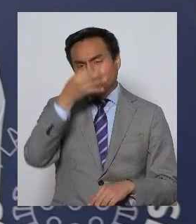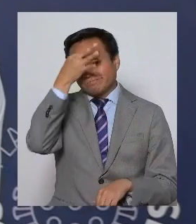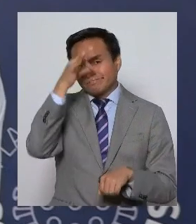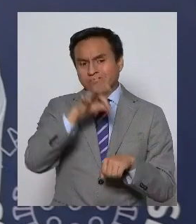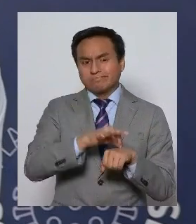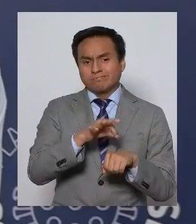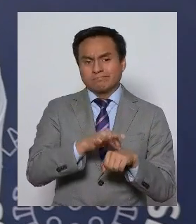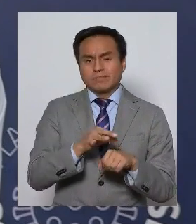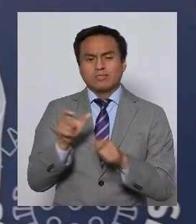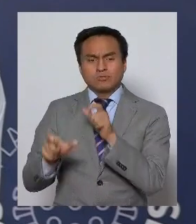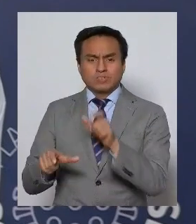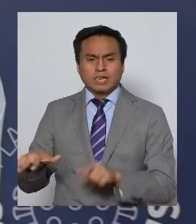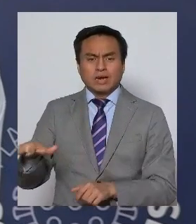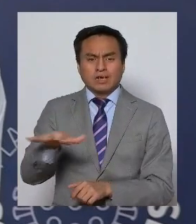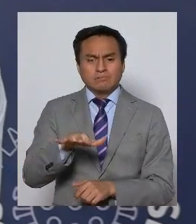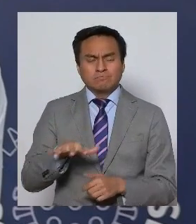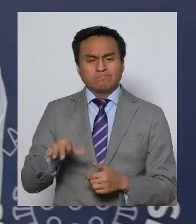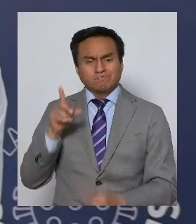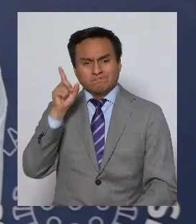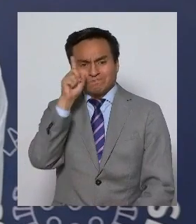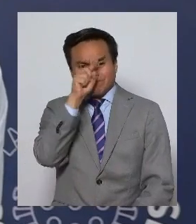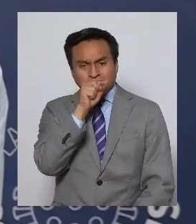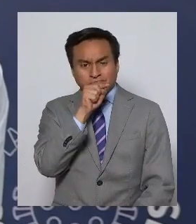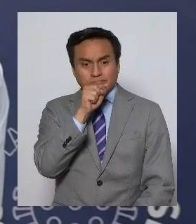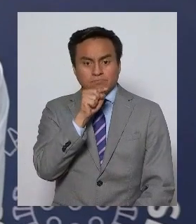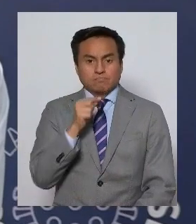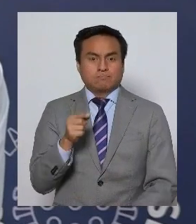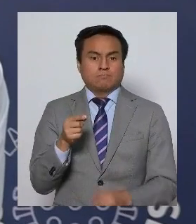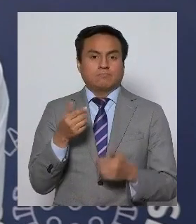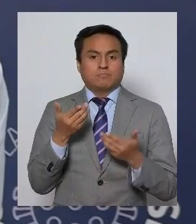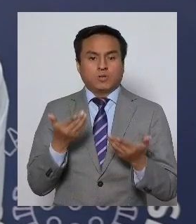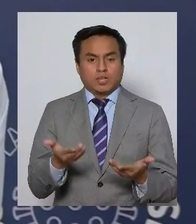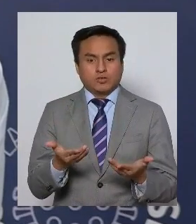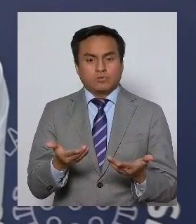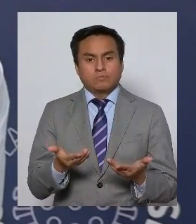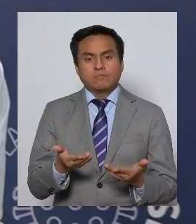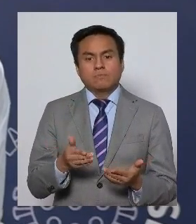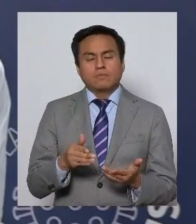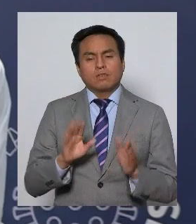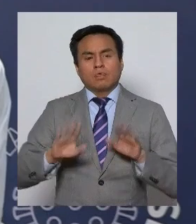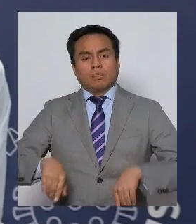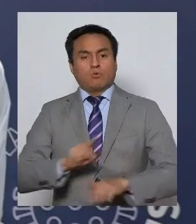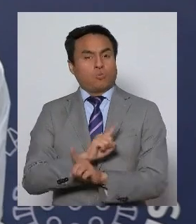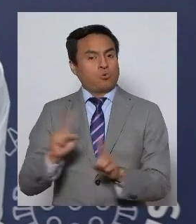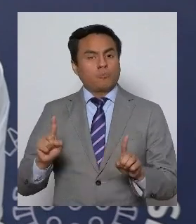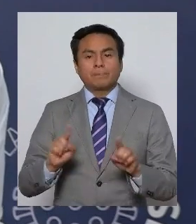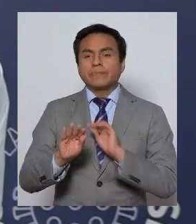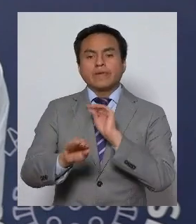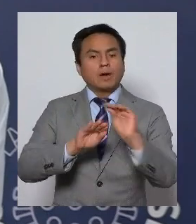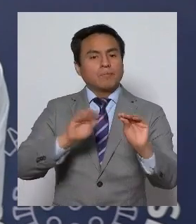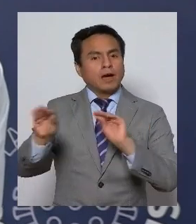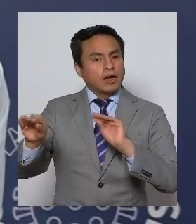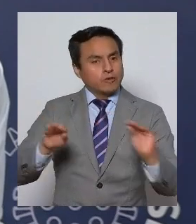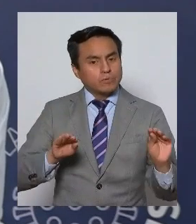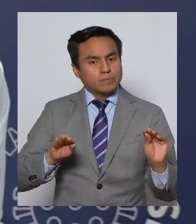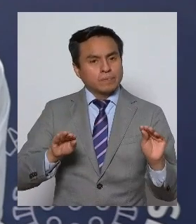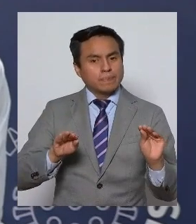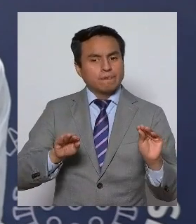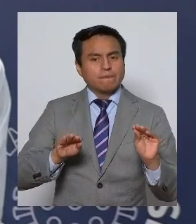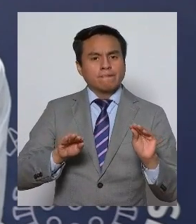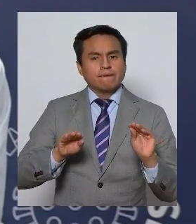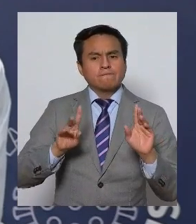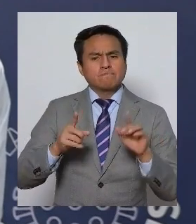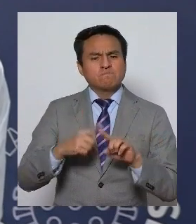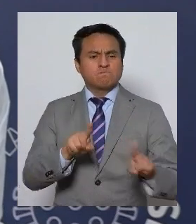sanitaria y social. Y es por eso que, sin desmayar, hacemos un llamado a dejar